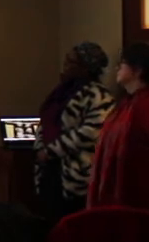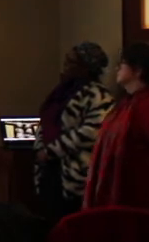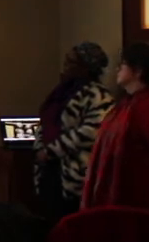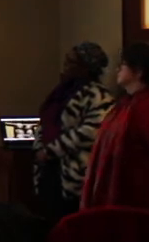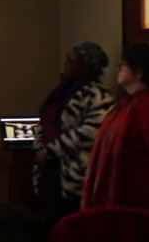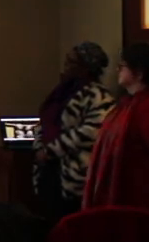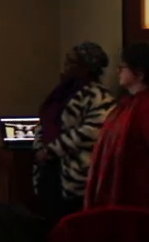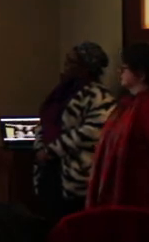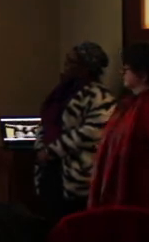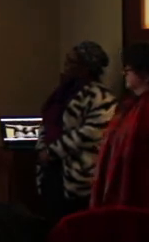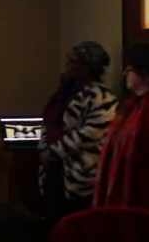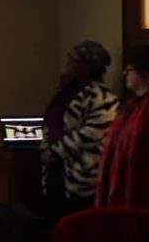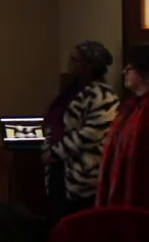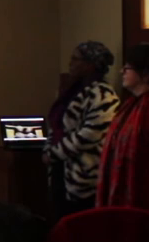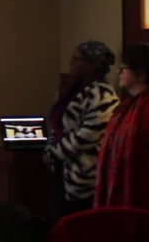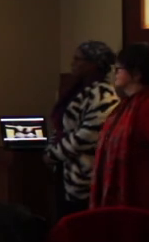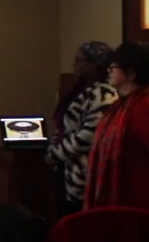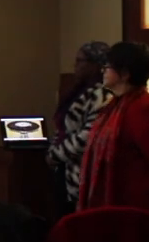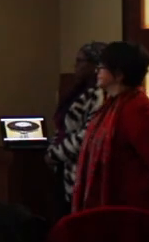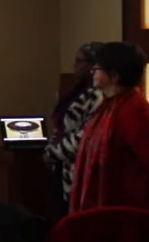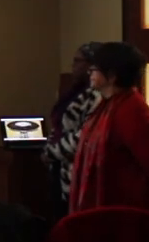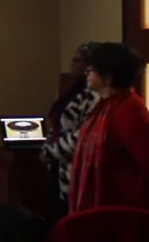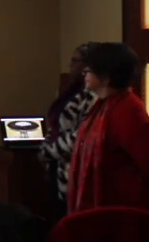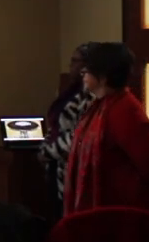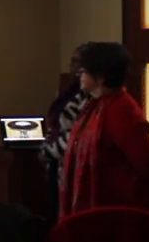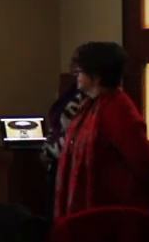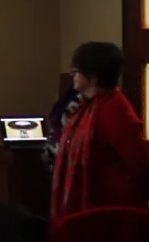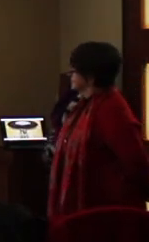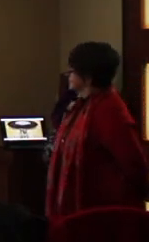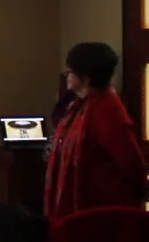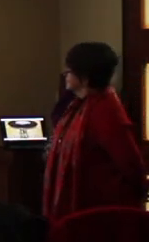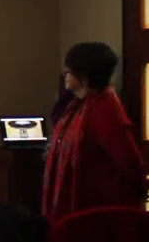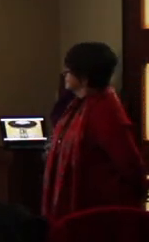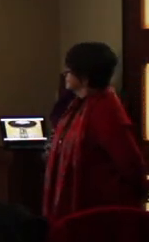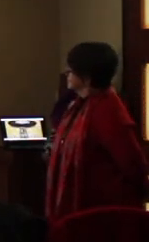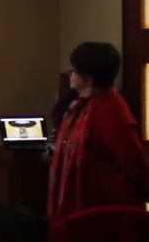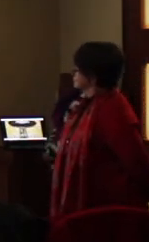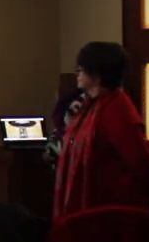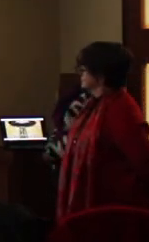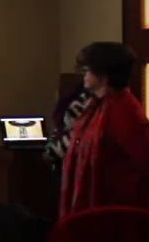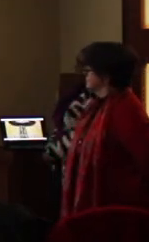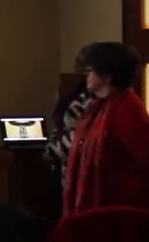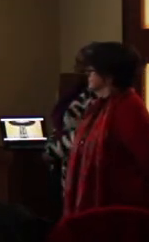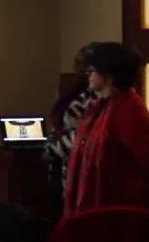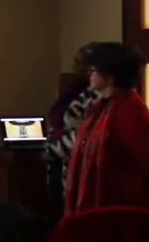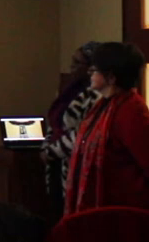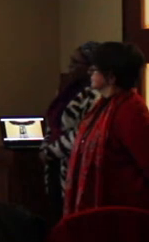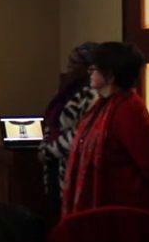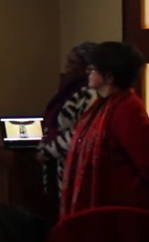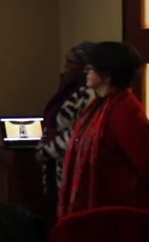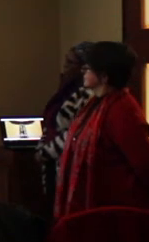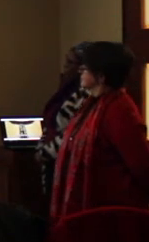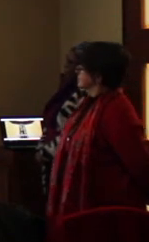deidades, de los orichá. Hay una piedra sagrada, hay un odun difá, Babay de Temeyi, que habla de esa piedra sagrada,